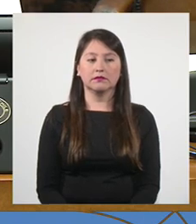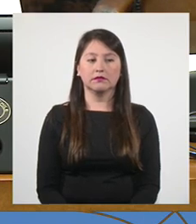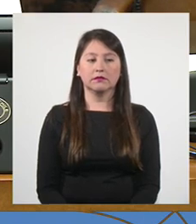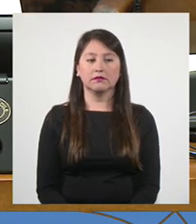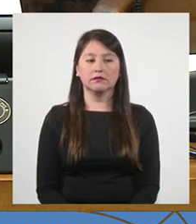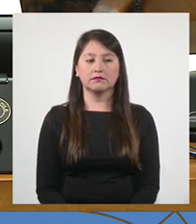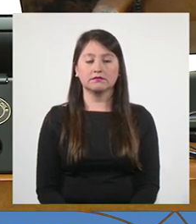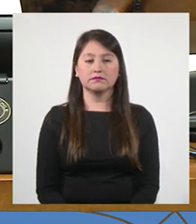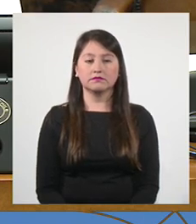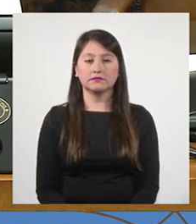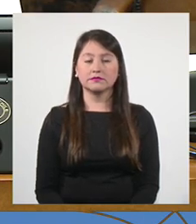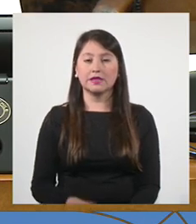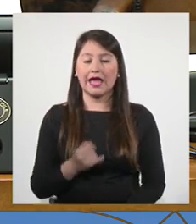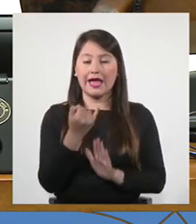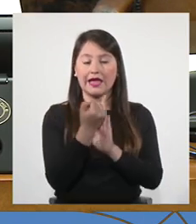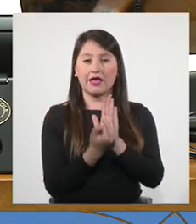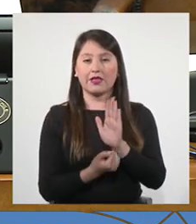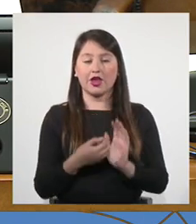Indicación